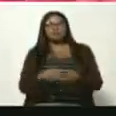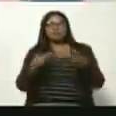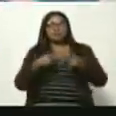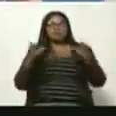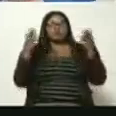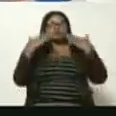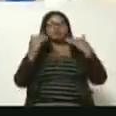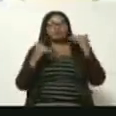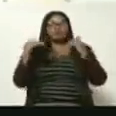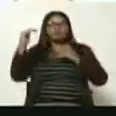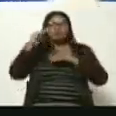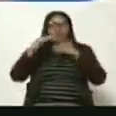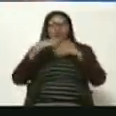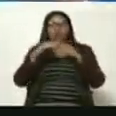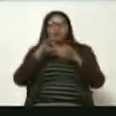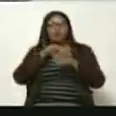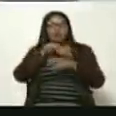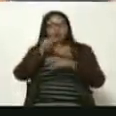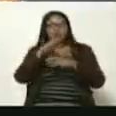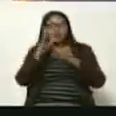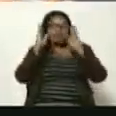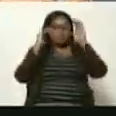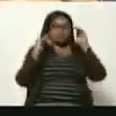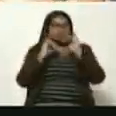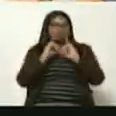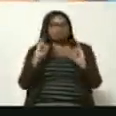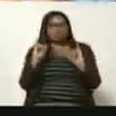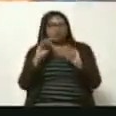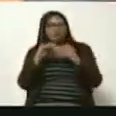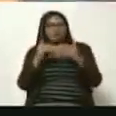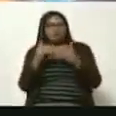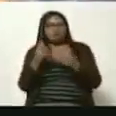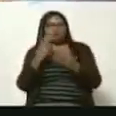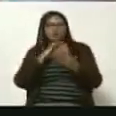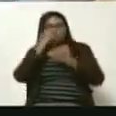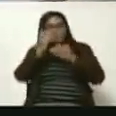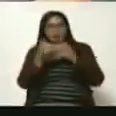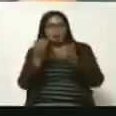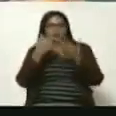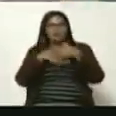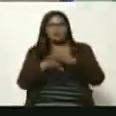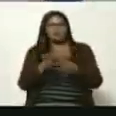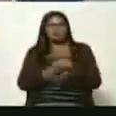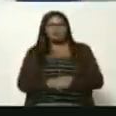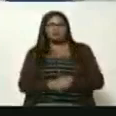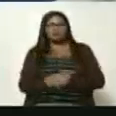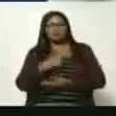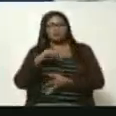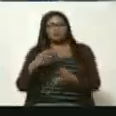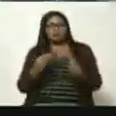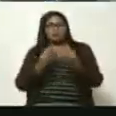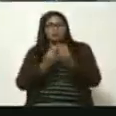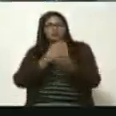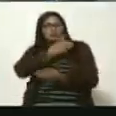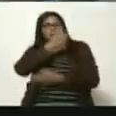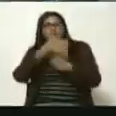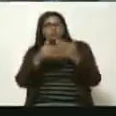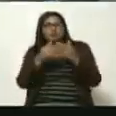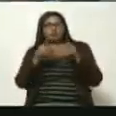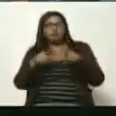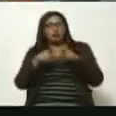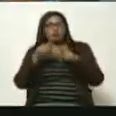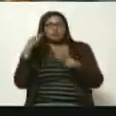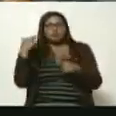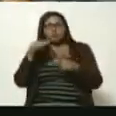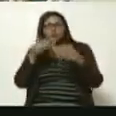mayor, escaleras mecánicas que están siendo atendidas a través de este plan integral. En compañía de las autoridades del sector